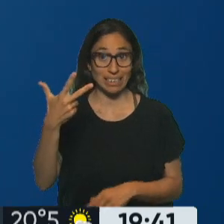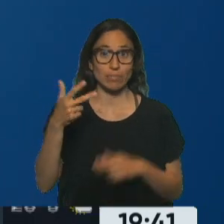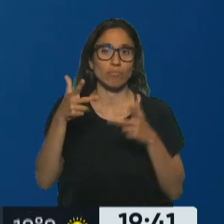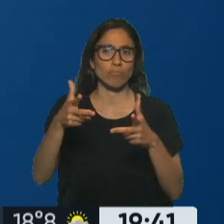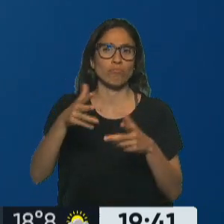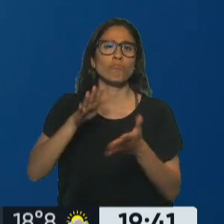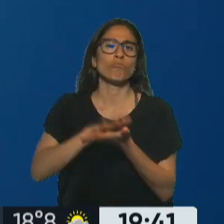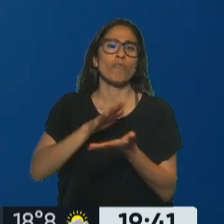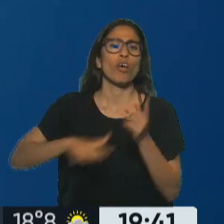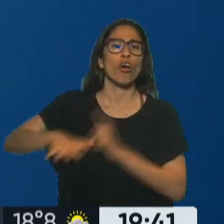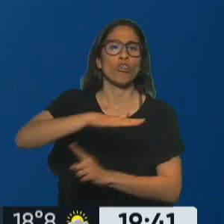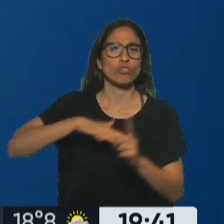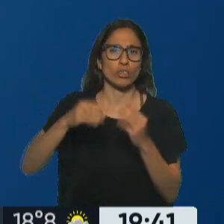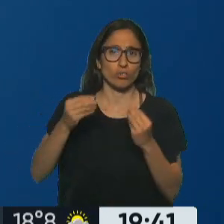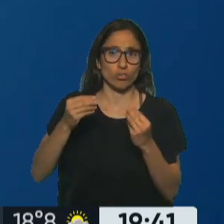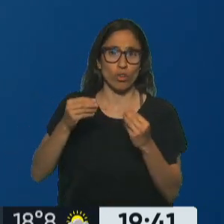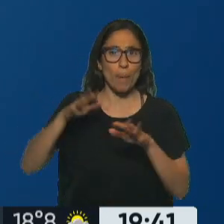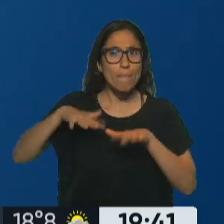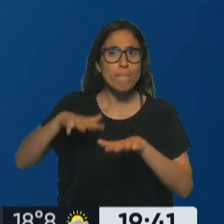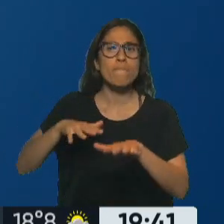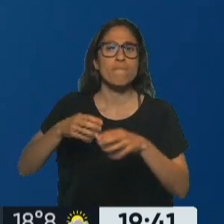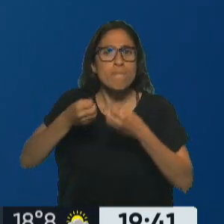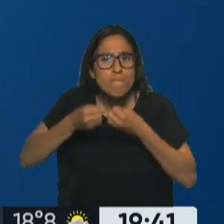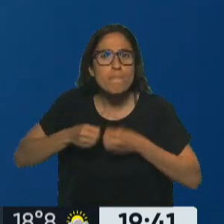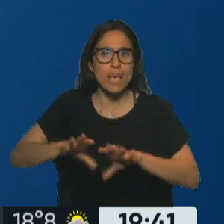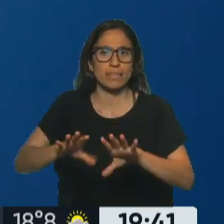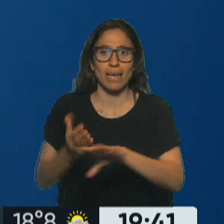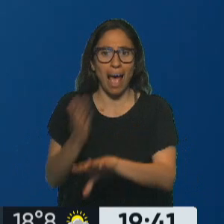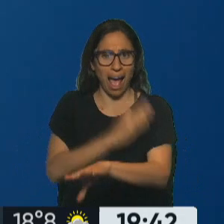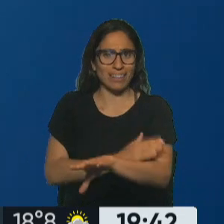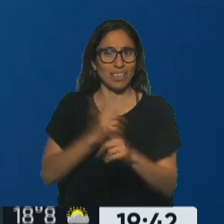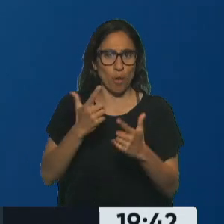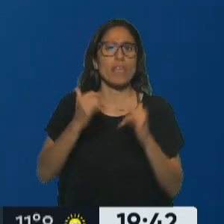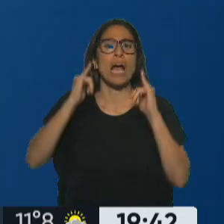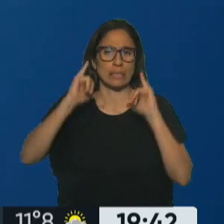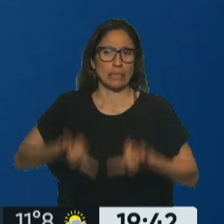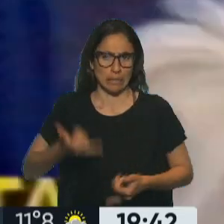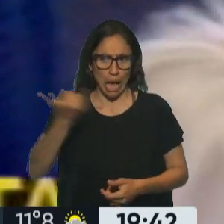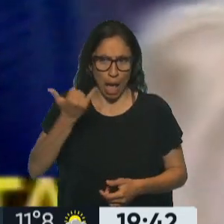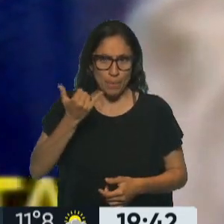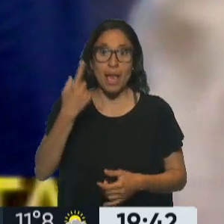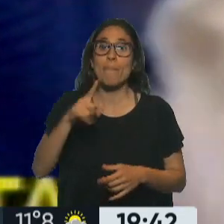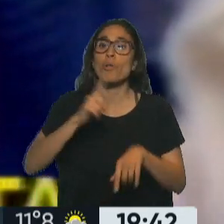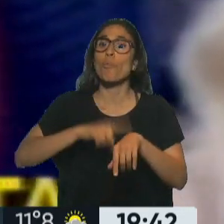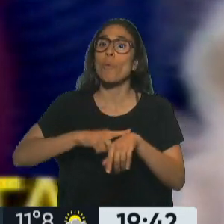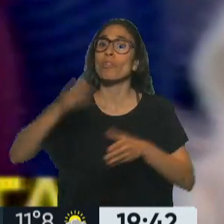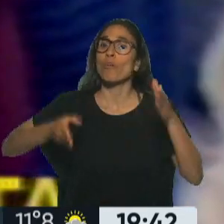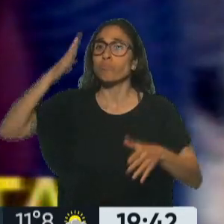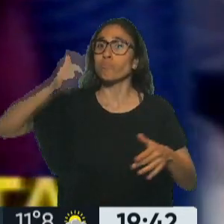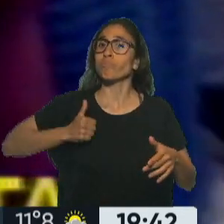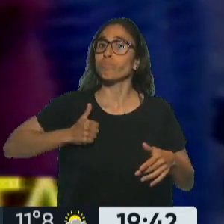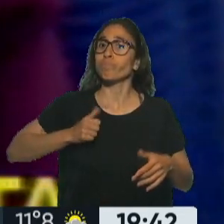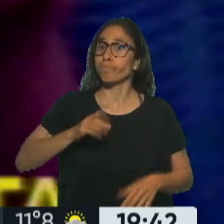estaba incipiente No porque no existiéramos sino porque habíamos tenido que estar con la dictadura totalmente calladas considero